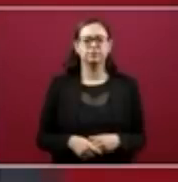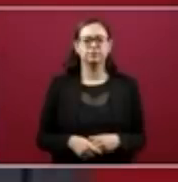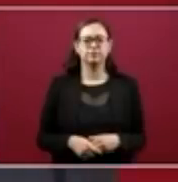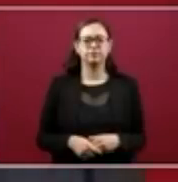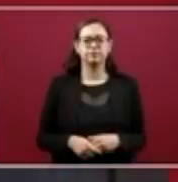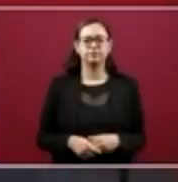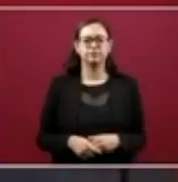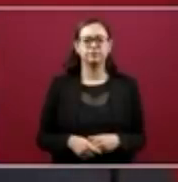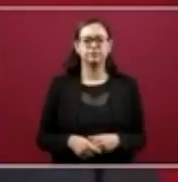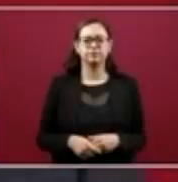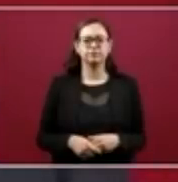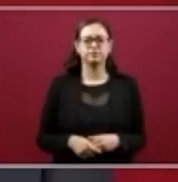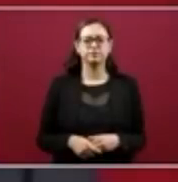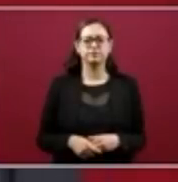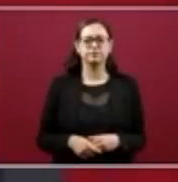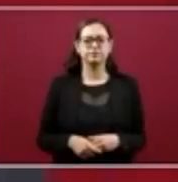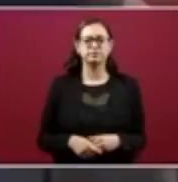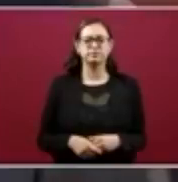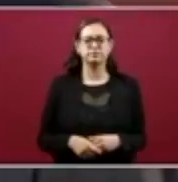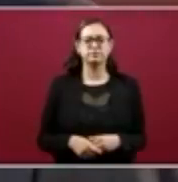es una meta